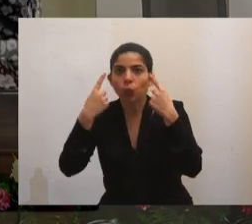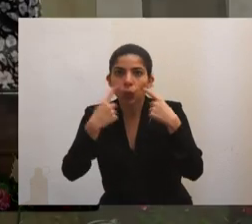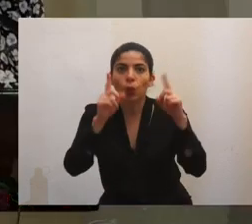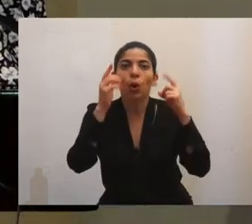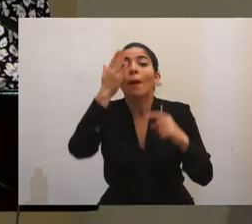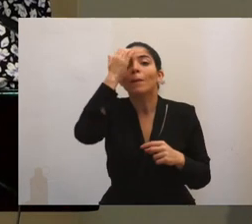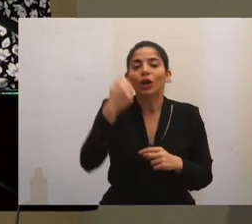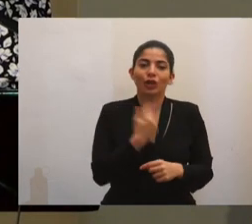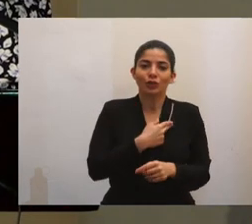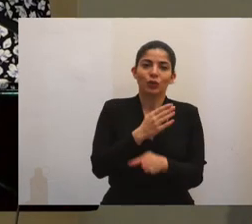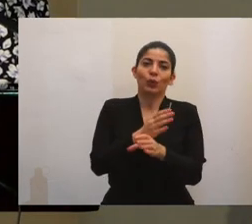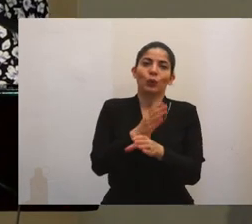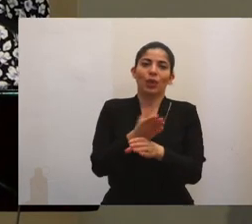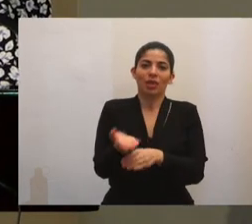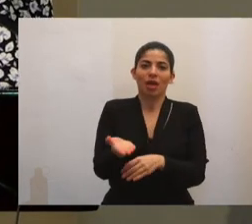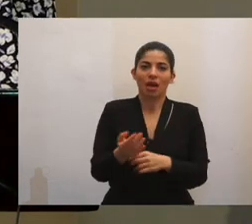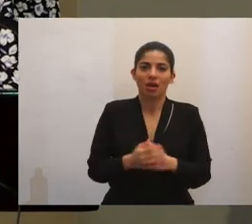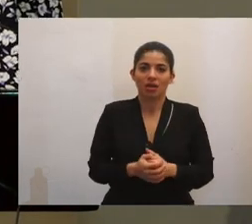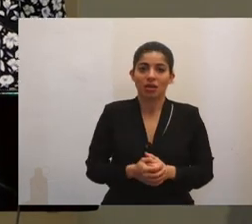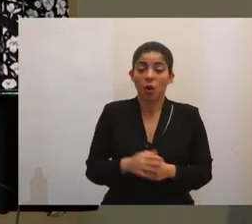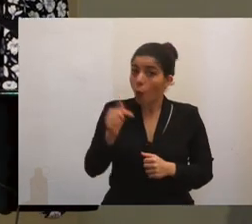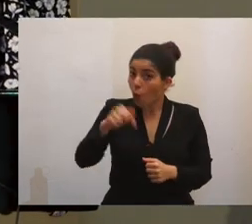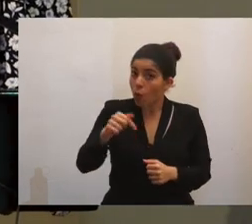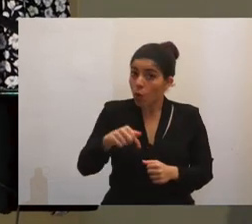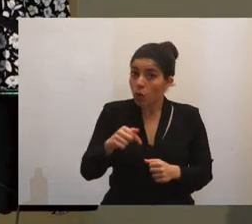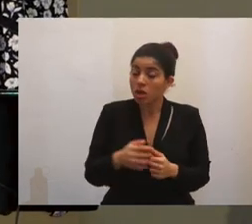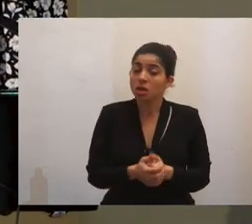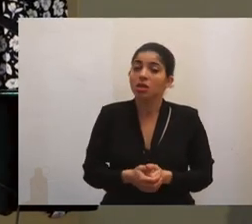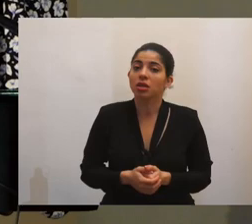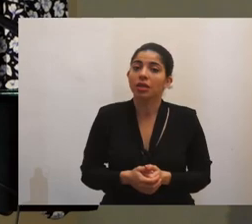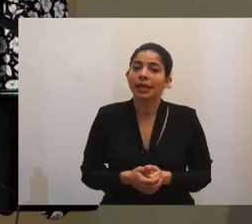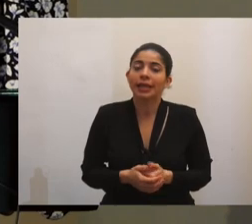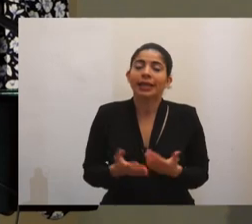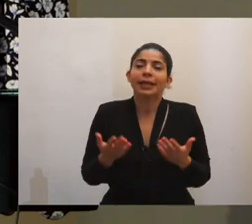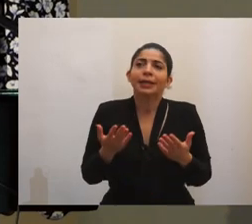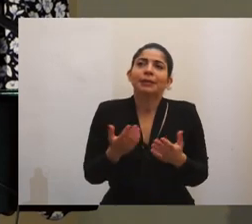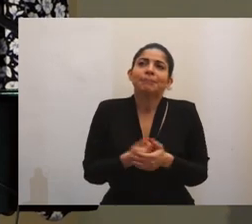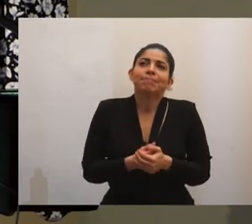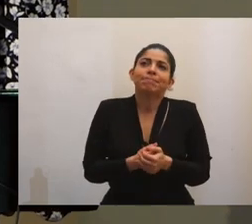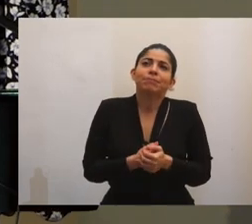porque la cuidamos. Y hoy,